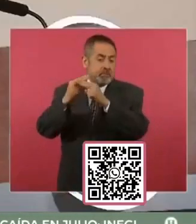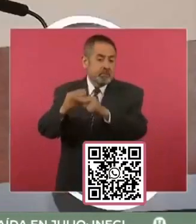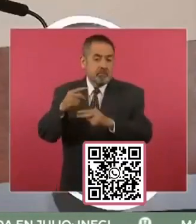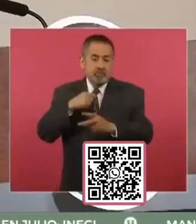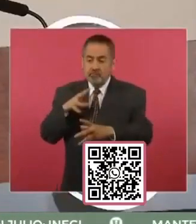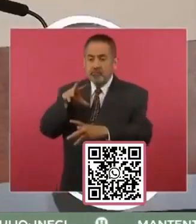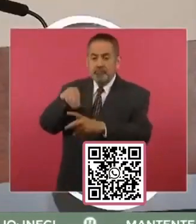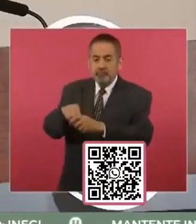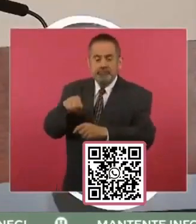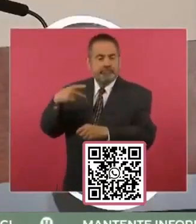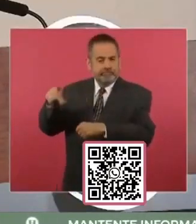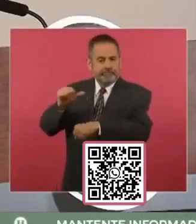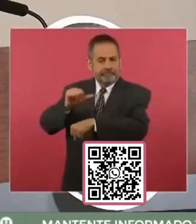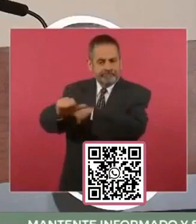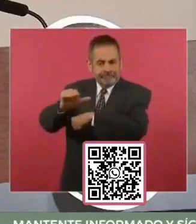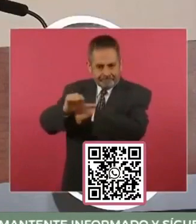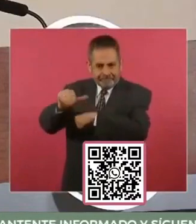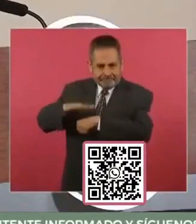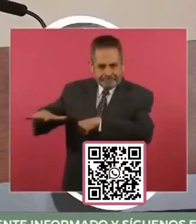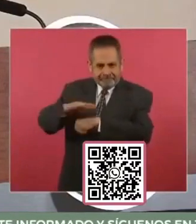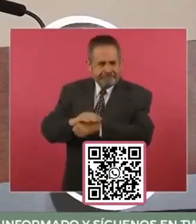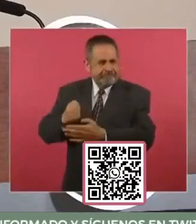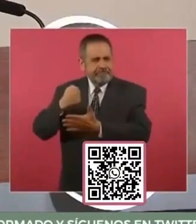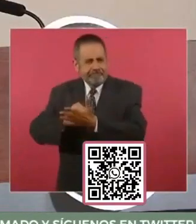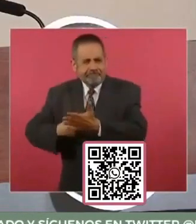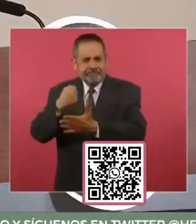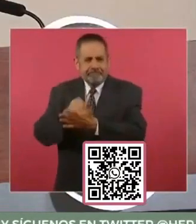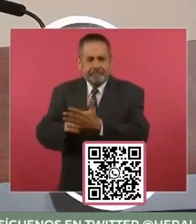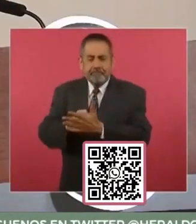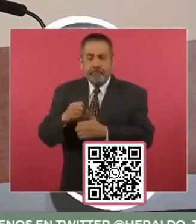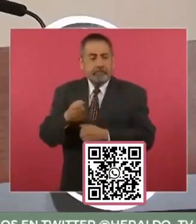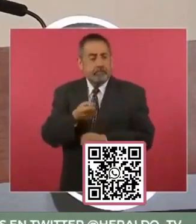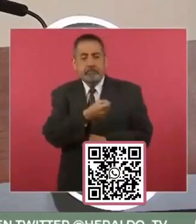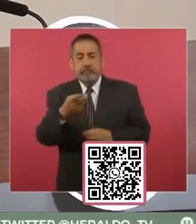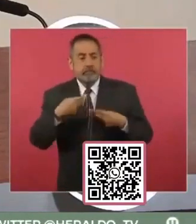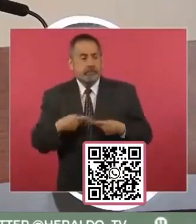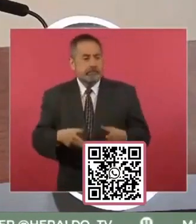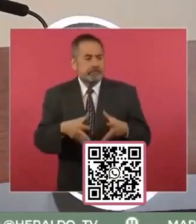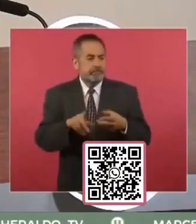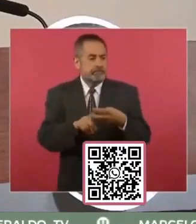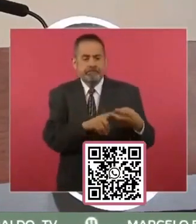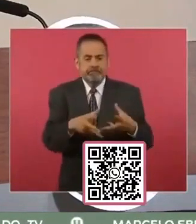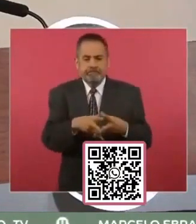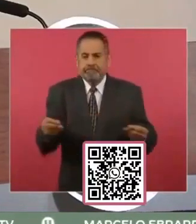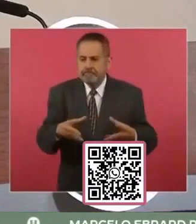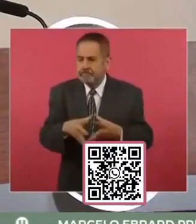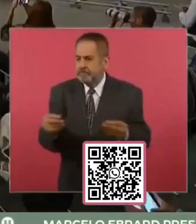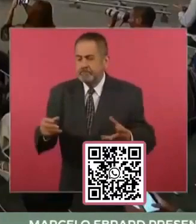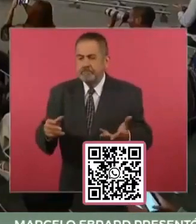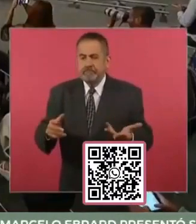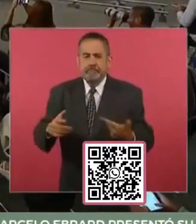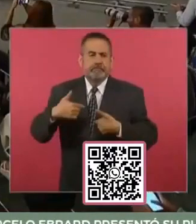ella? Ella es fundadora, ahí está la señora, fundadora de la organización Abuelas de la Plaza de